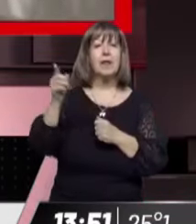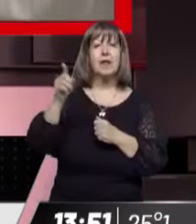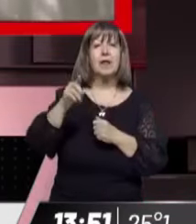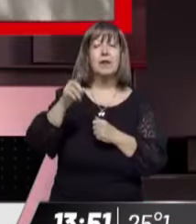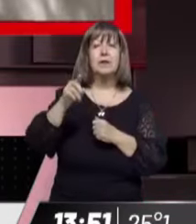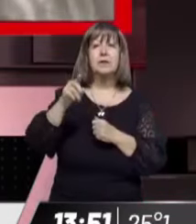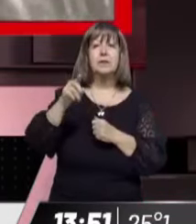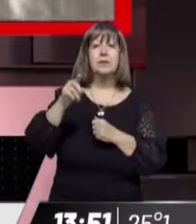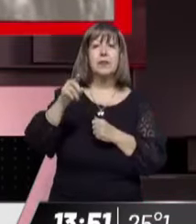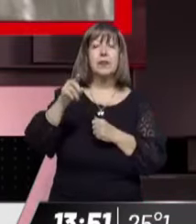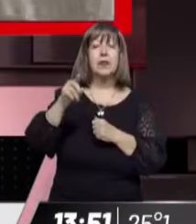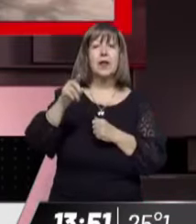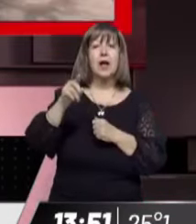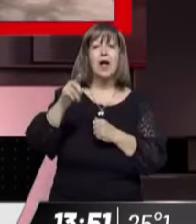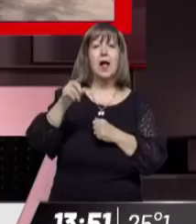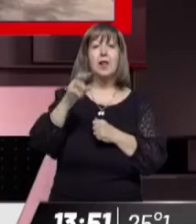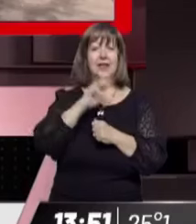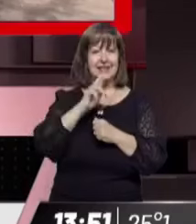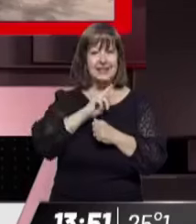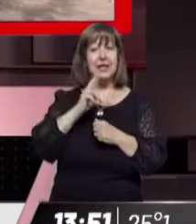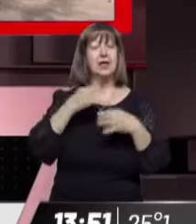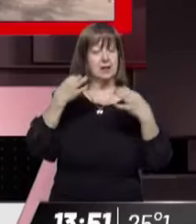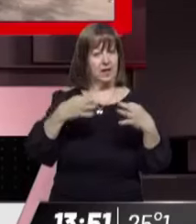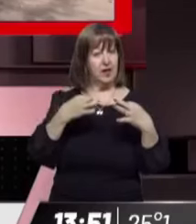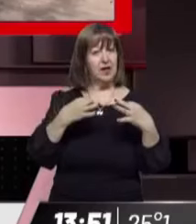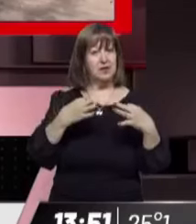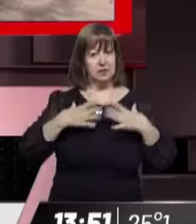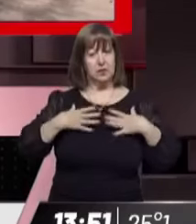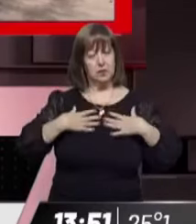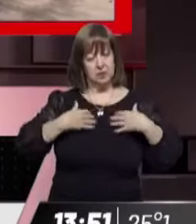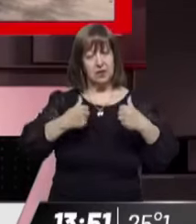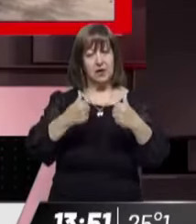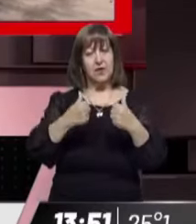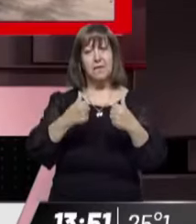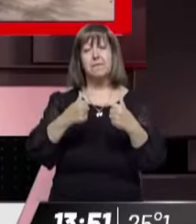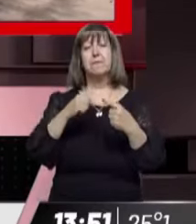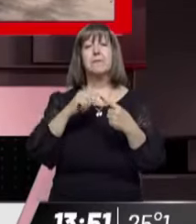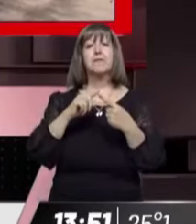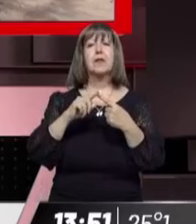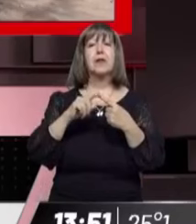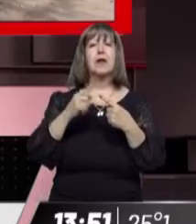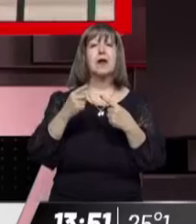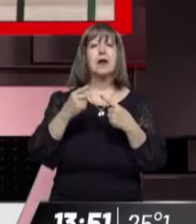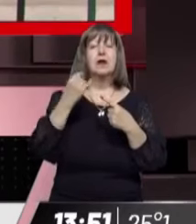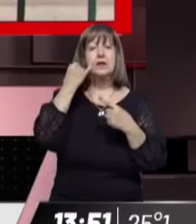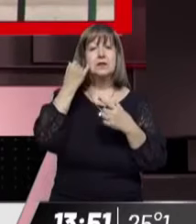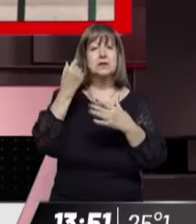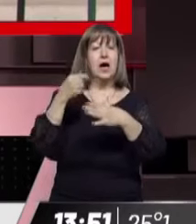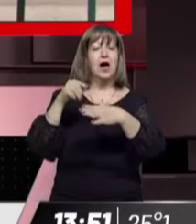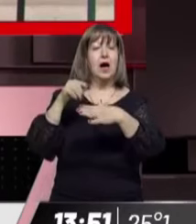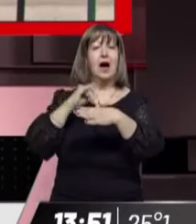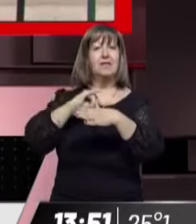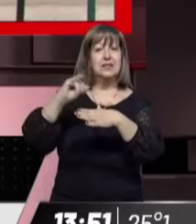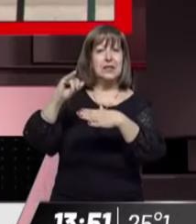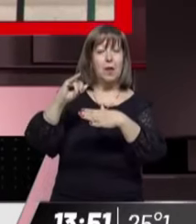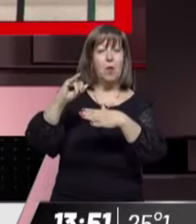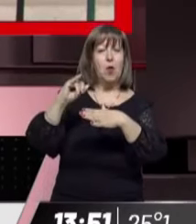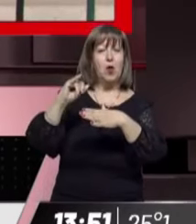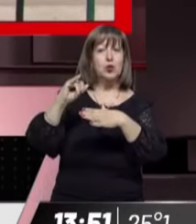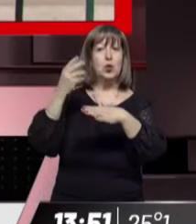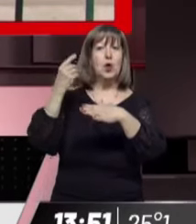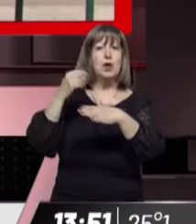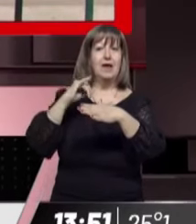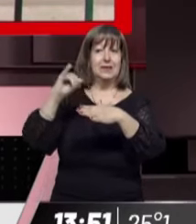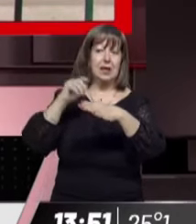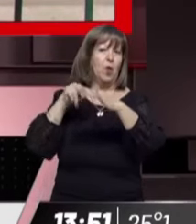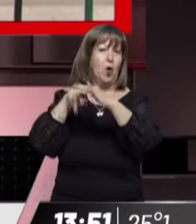La paciente está bien, está estable en este momento. Se tomó intervención ayer al ingreso al